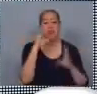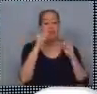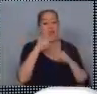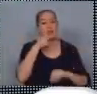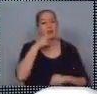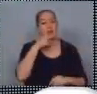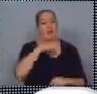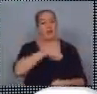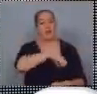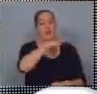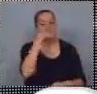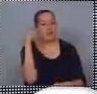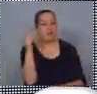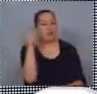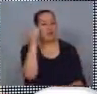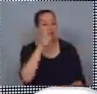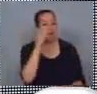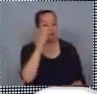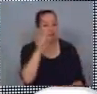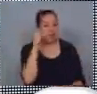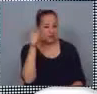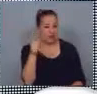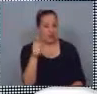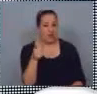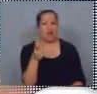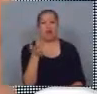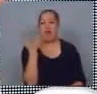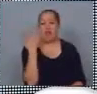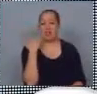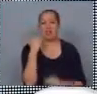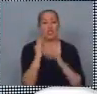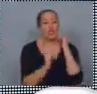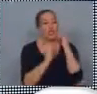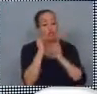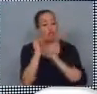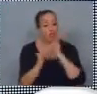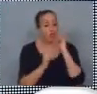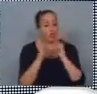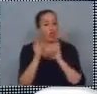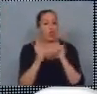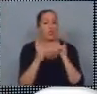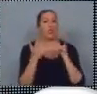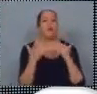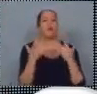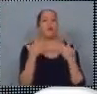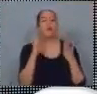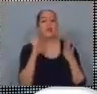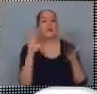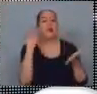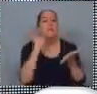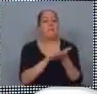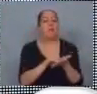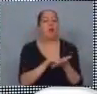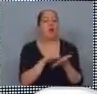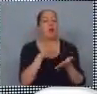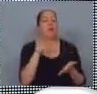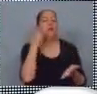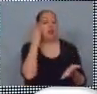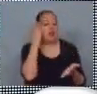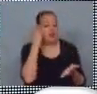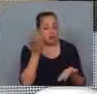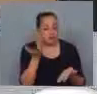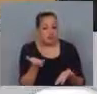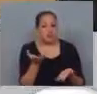madrugada de la ciudad de mar del plata nosotros allá te contábamos que había aparecido un mensaje a través de las redes sociales a través de facebook